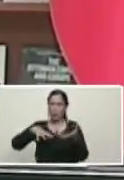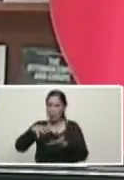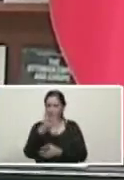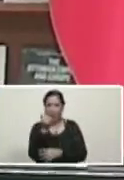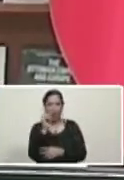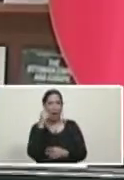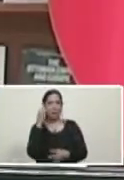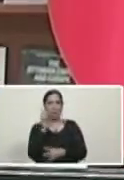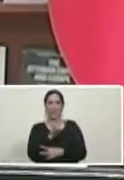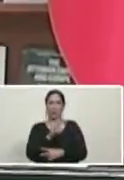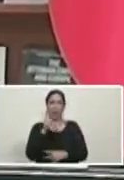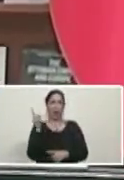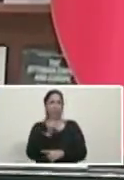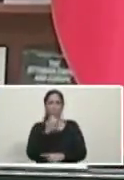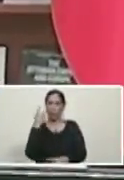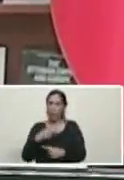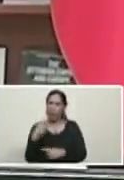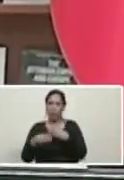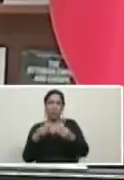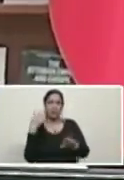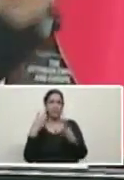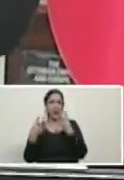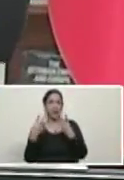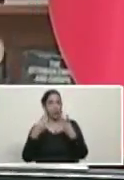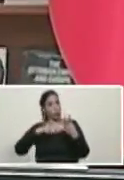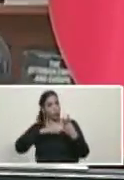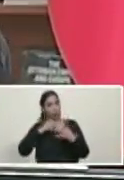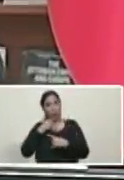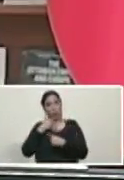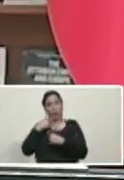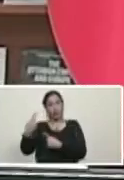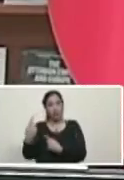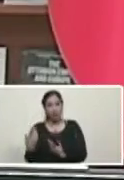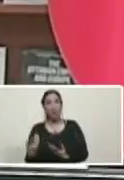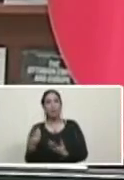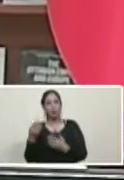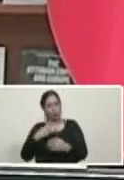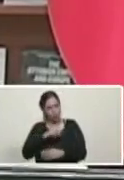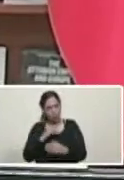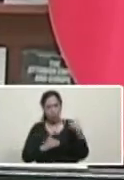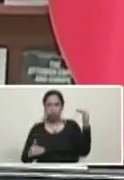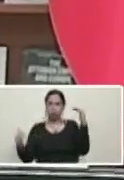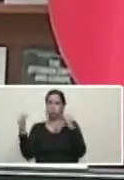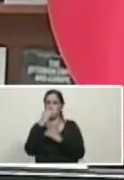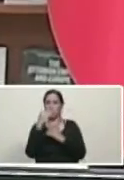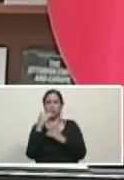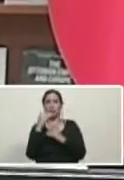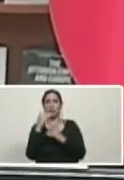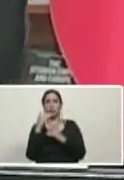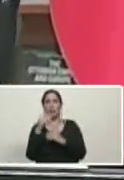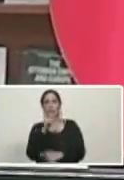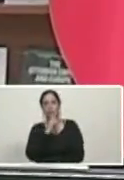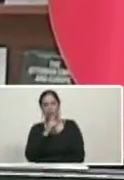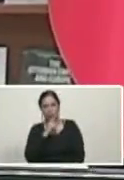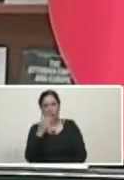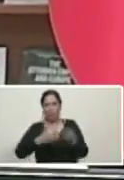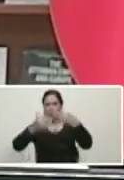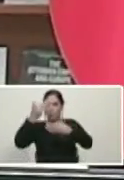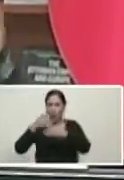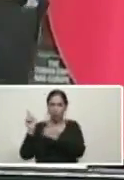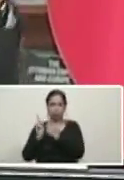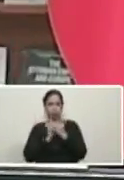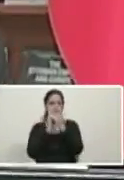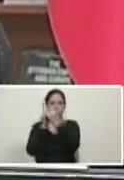podría negar. Nosotros decimos que superaremos esas dificultades económicas, superaremos el bloqueo, la persecución